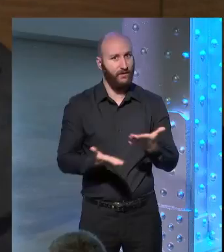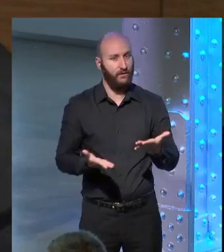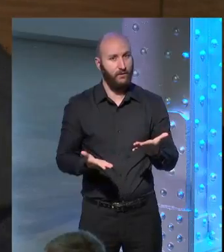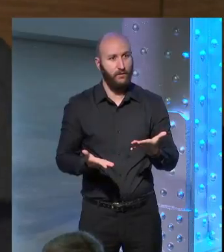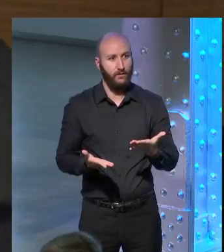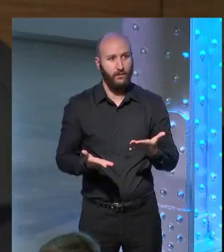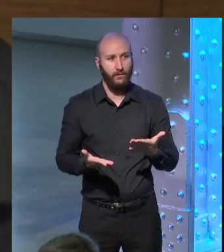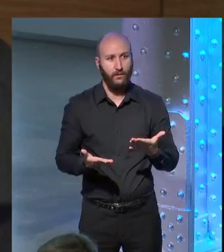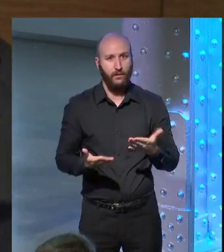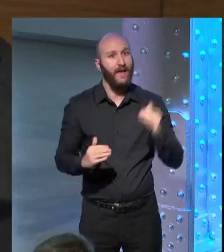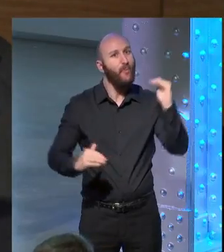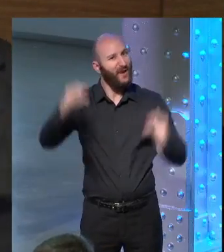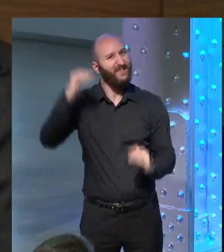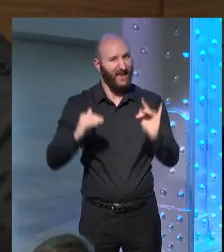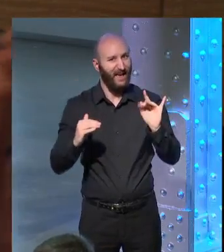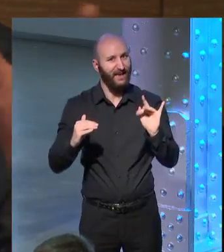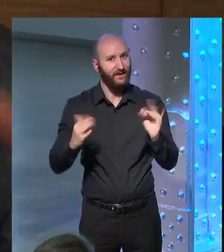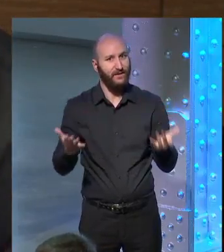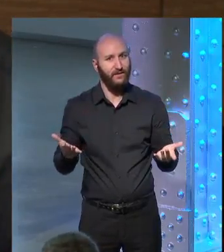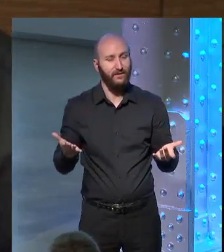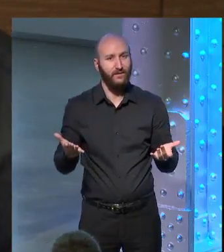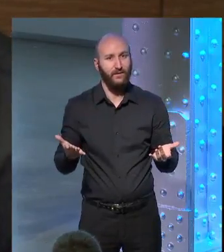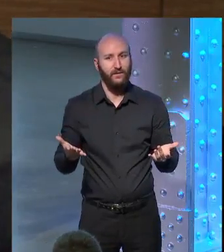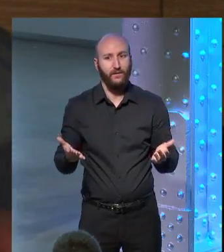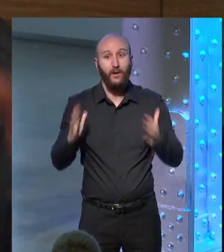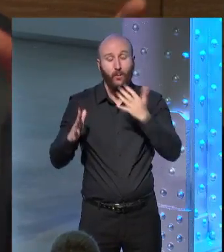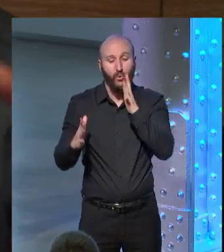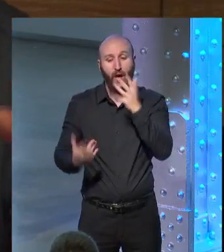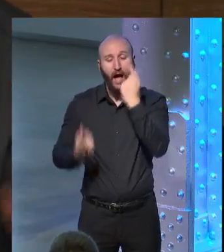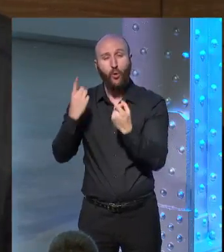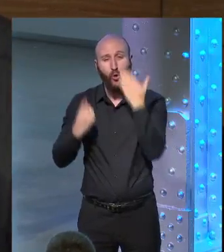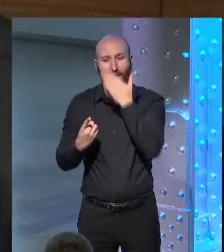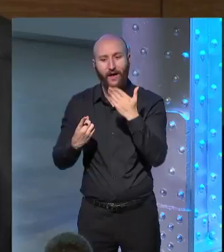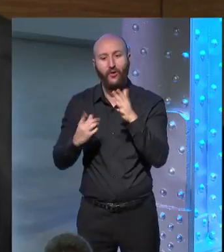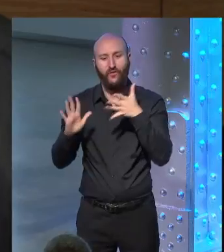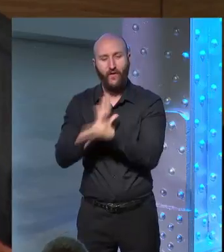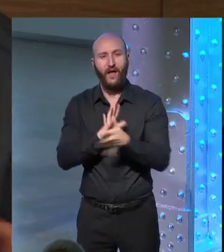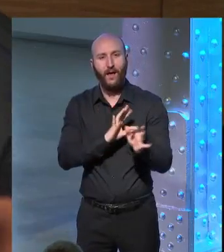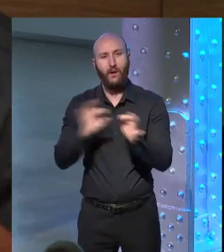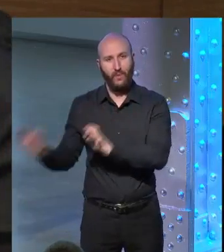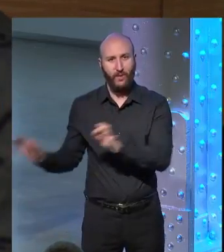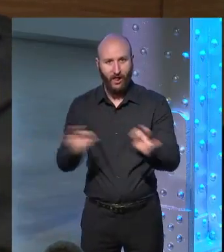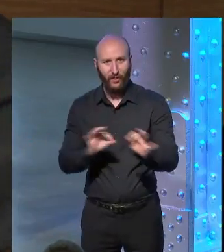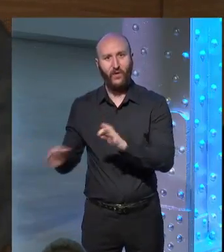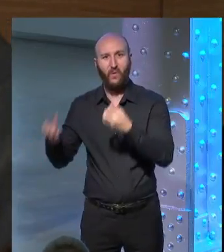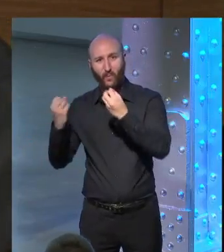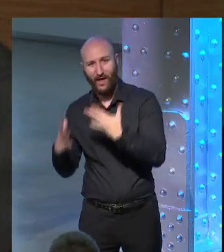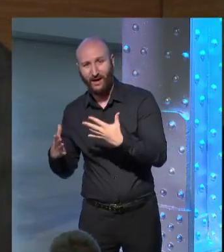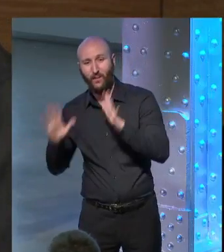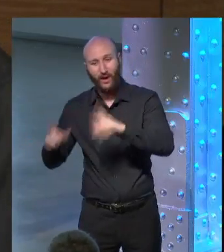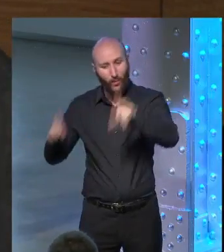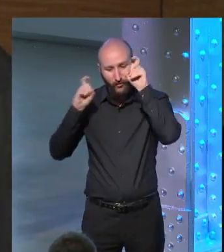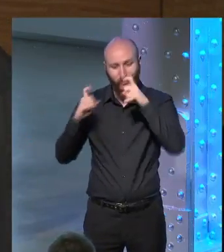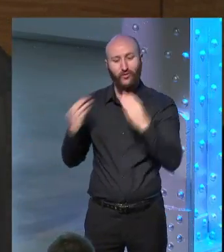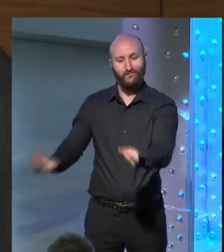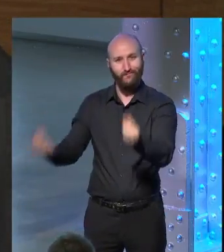Que hay brecha, claro que hay brecha. Es que hay profesores que están formados, hay colegios que están preparados y hay profesores que no están